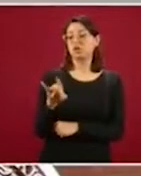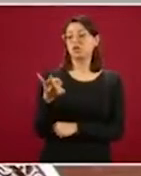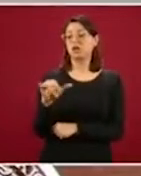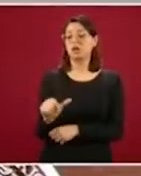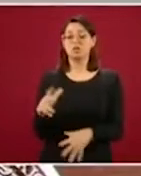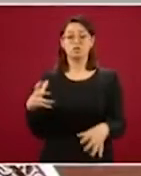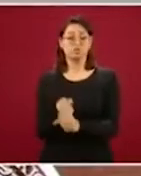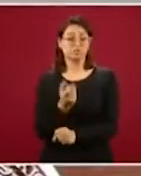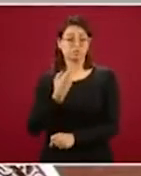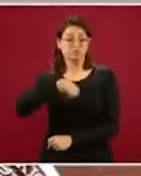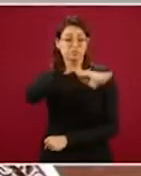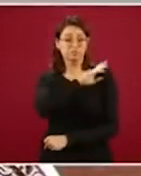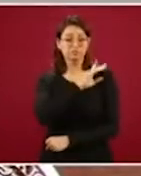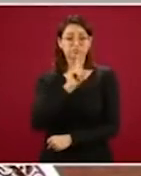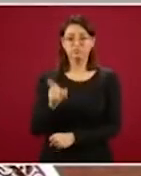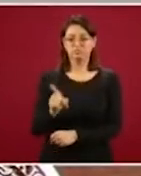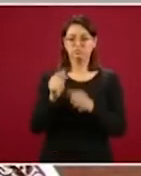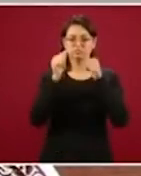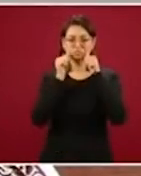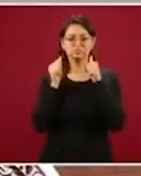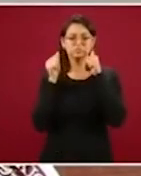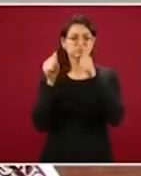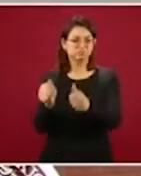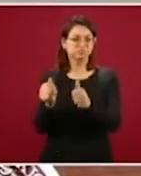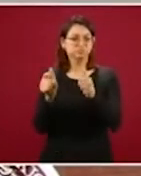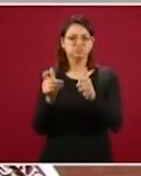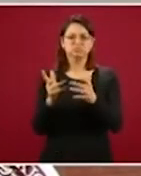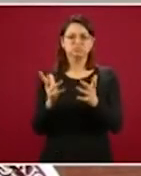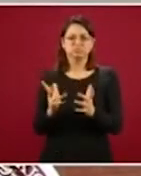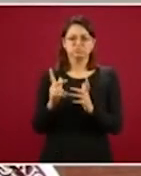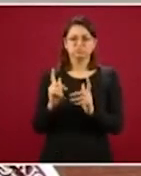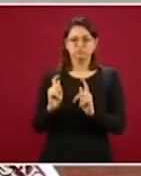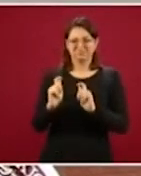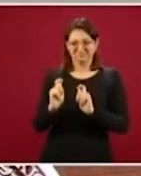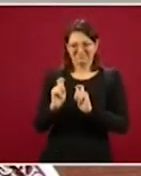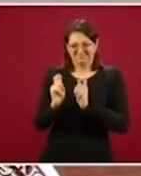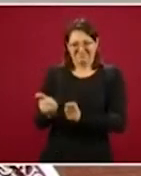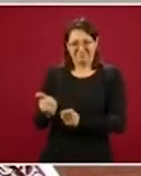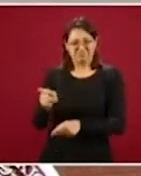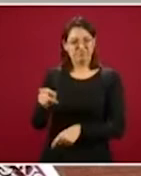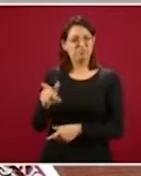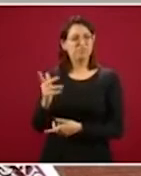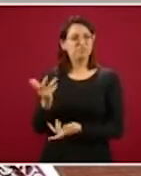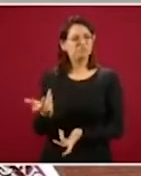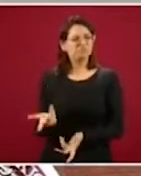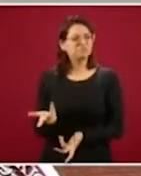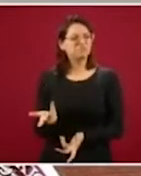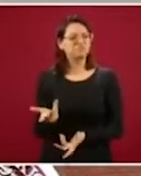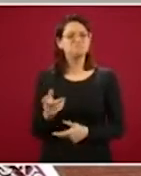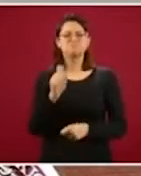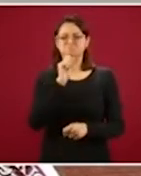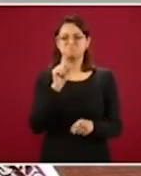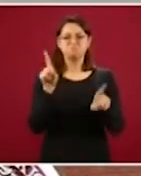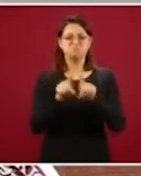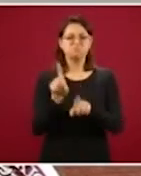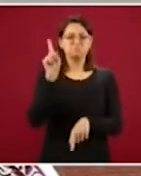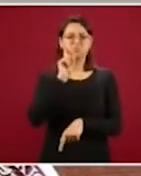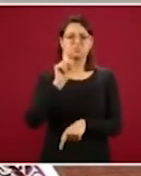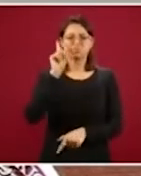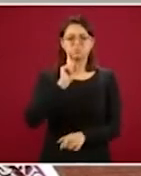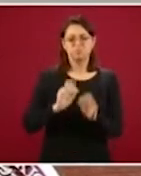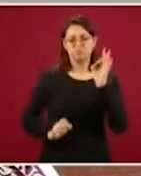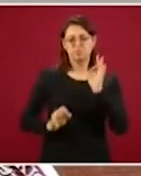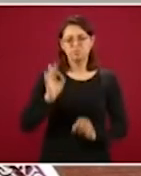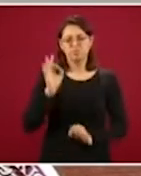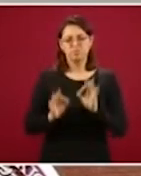atendiendo esto de manera personal lo mismo la fiscal